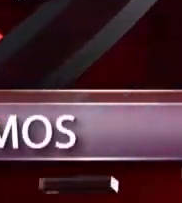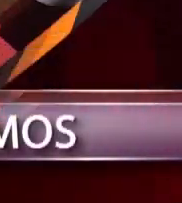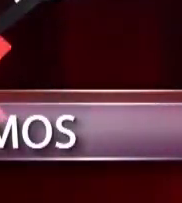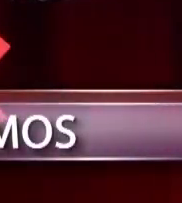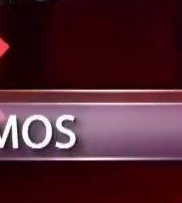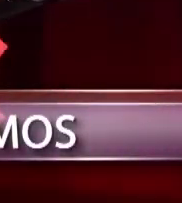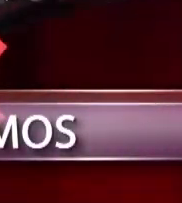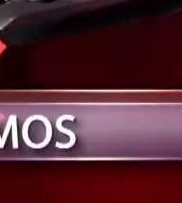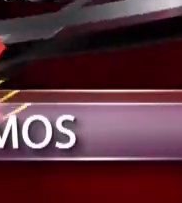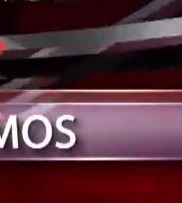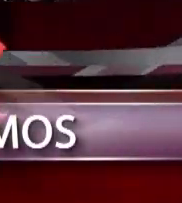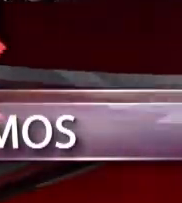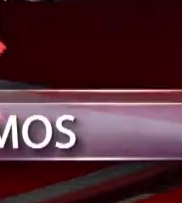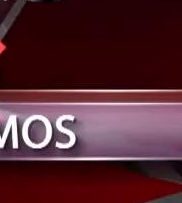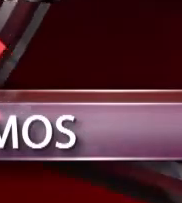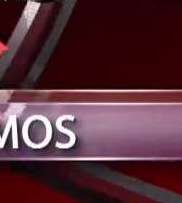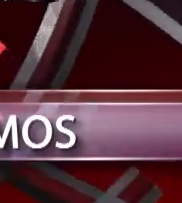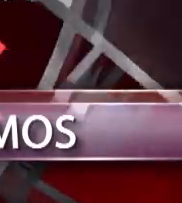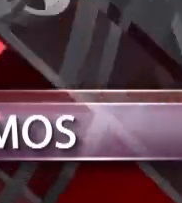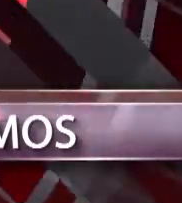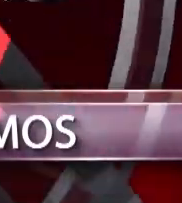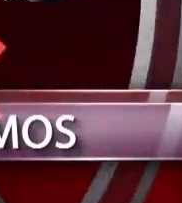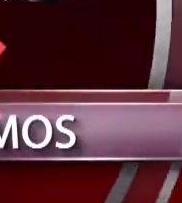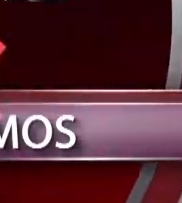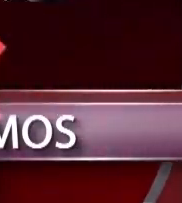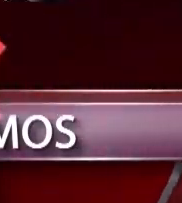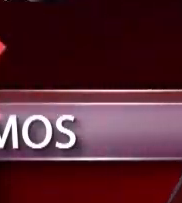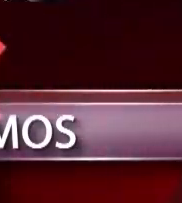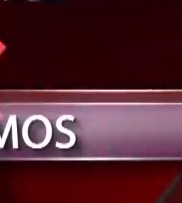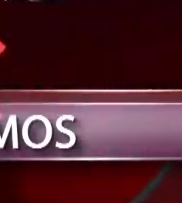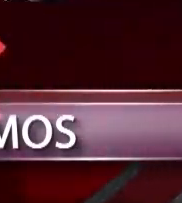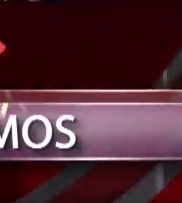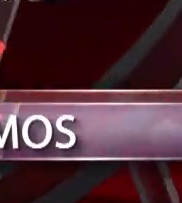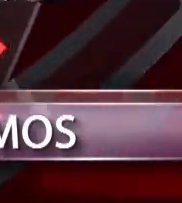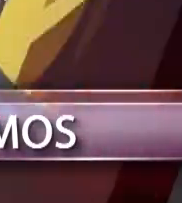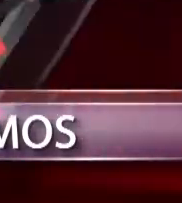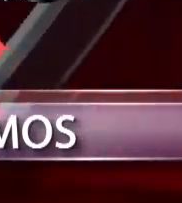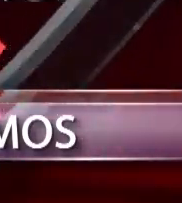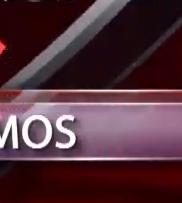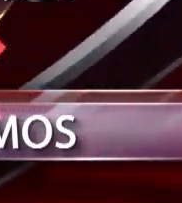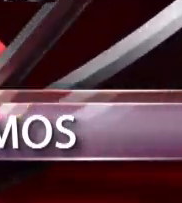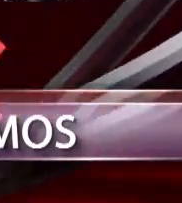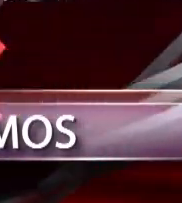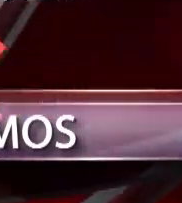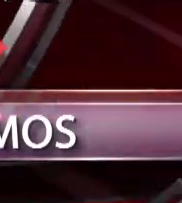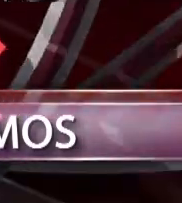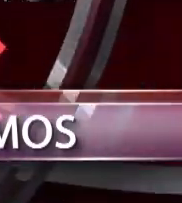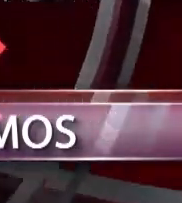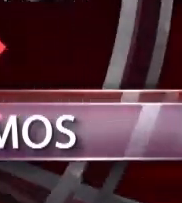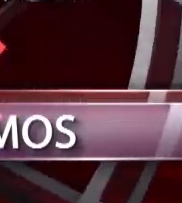regresamos con tvn noticias edición central luego de la siguiente pausa propuesta